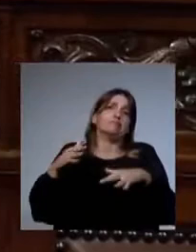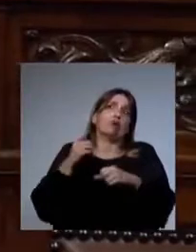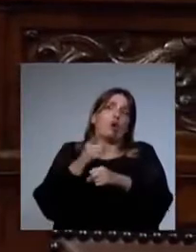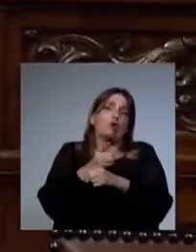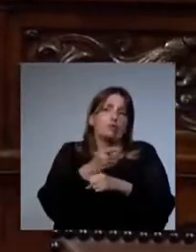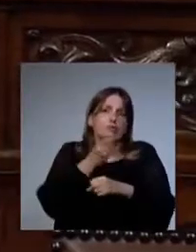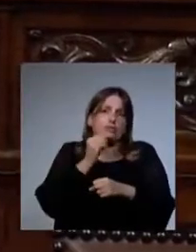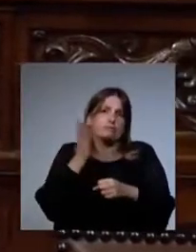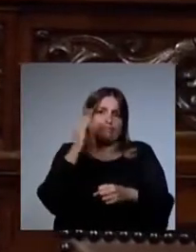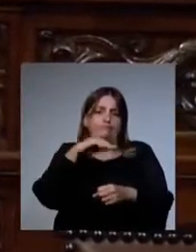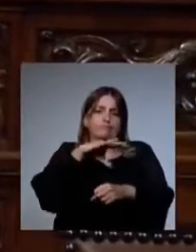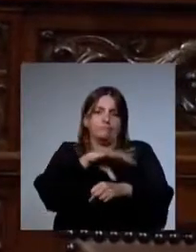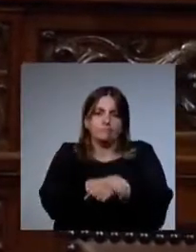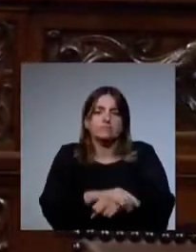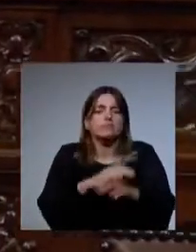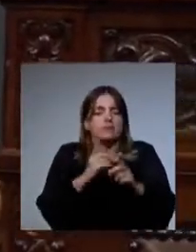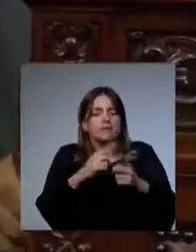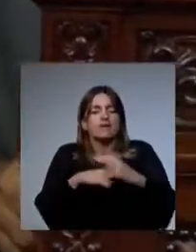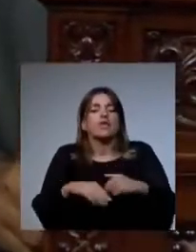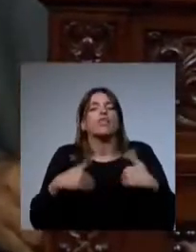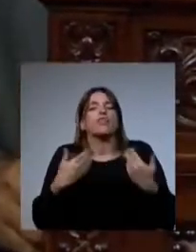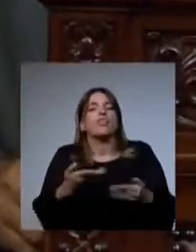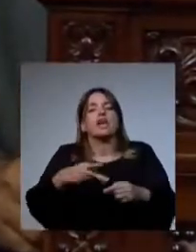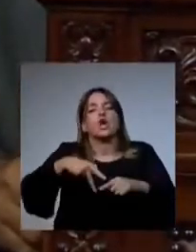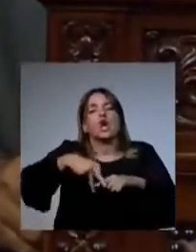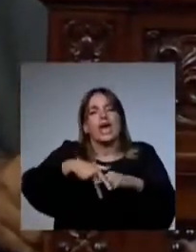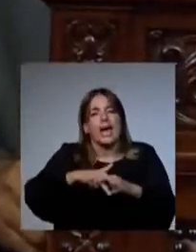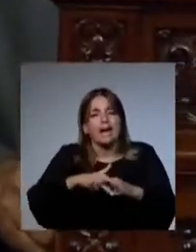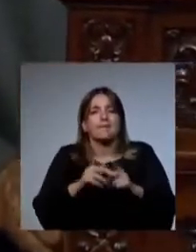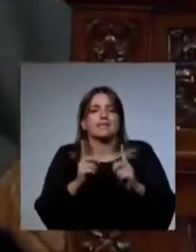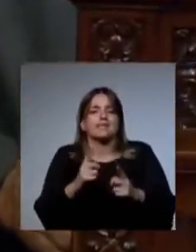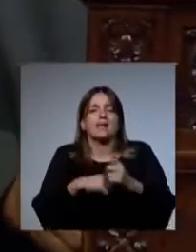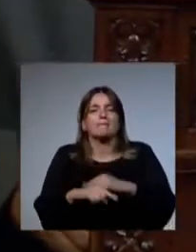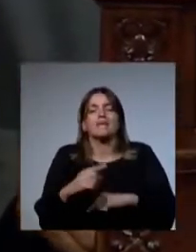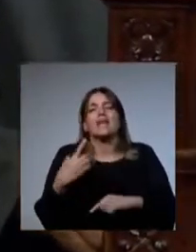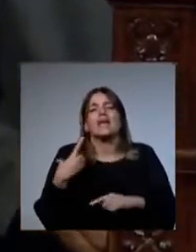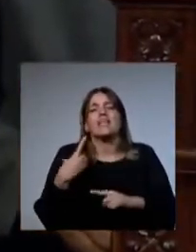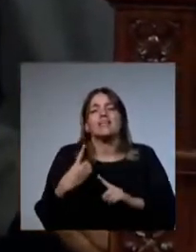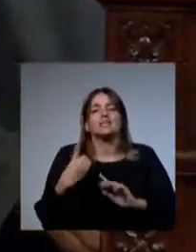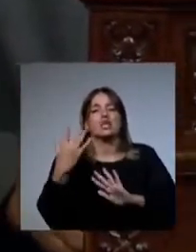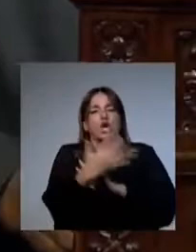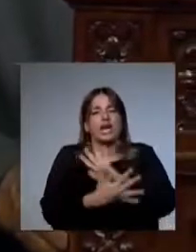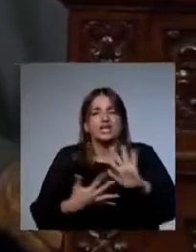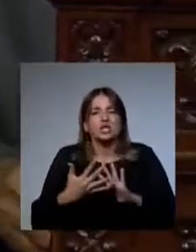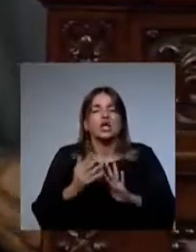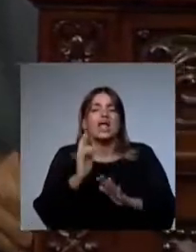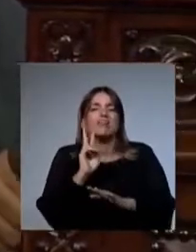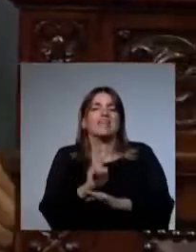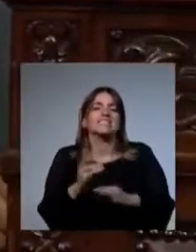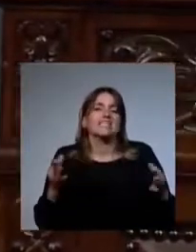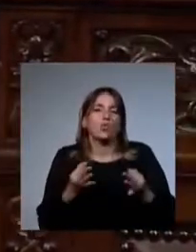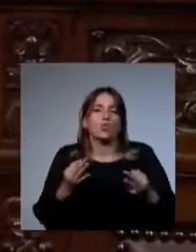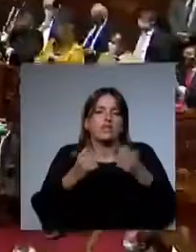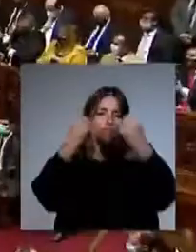Se creó y se le dotó de herramientas a la Dirección Nacional de Seguridad Rural.